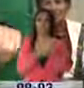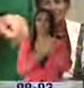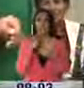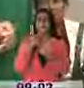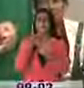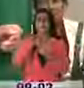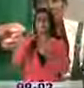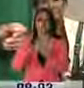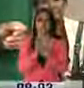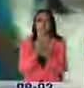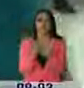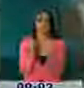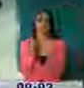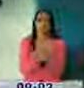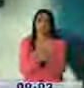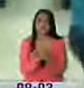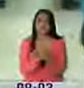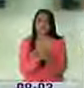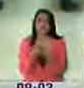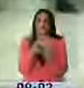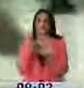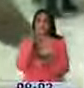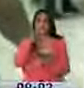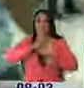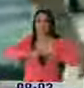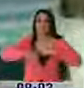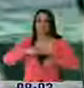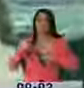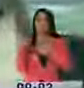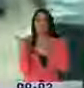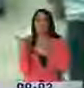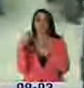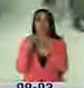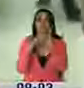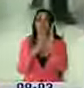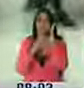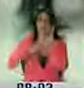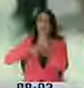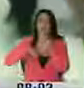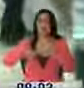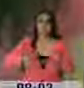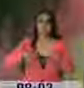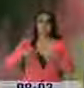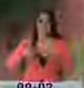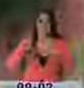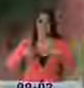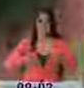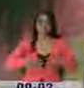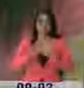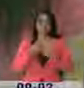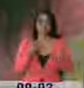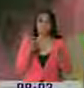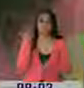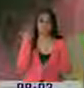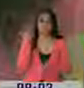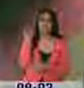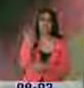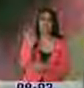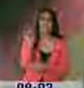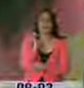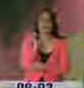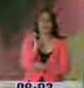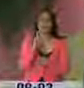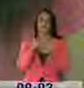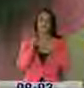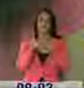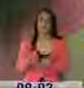de emisión de pasaportes que desde este 2 de mayo ejerce Registro Civil en la ciudad de Quito y que desde el pasado enero lo realiza en